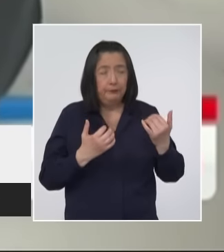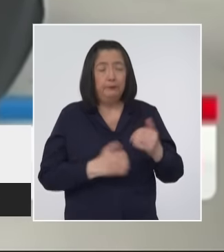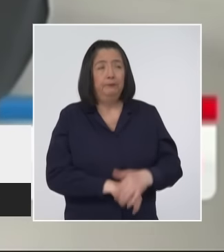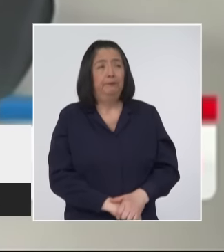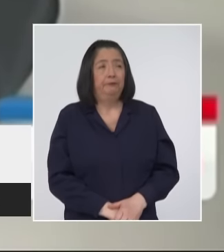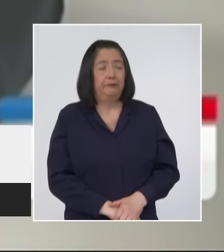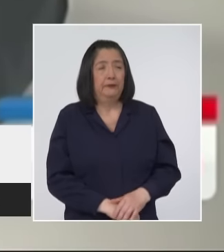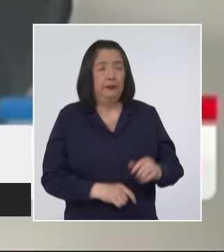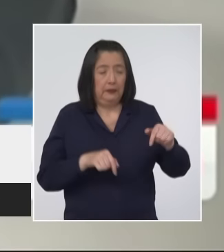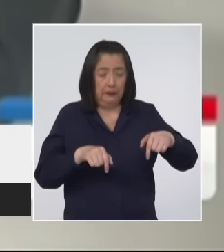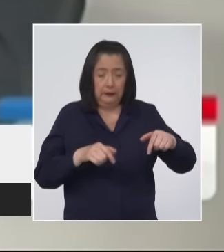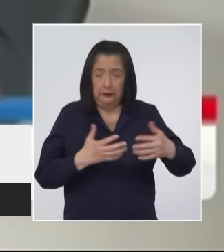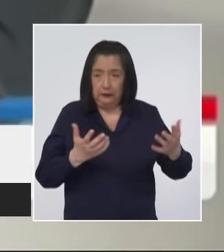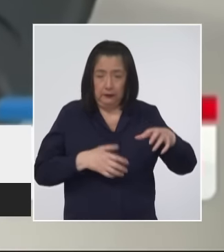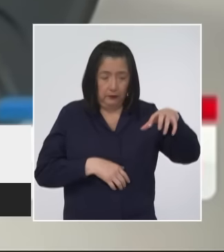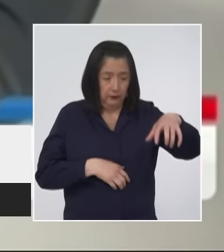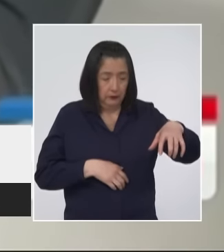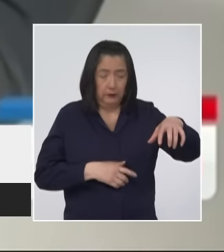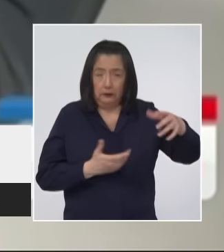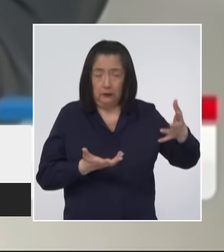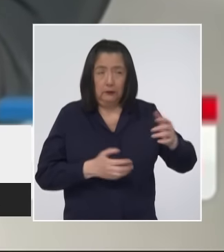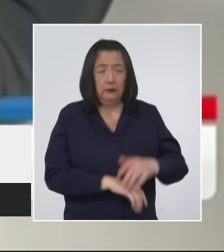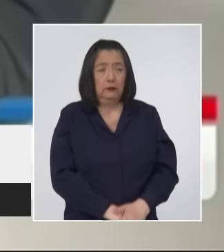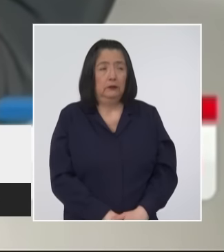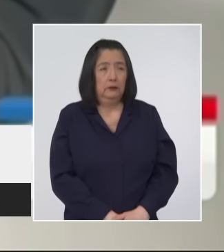tarde en las instalaciones de la,